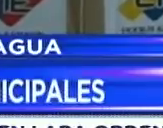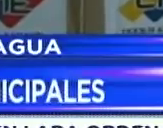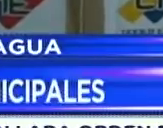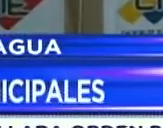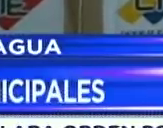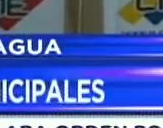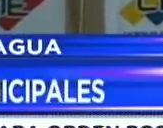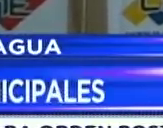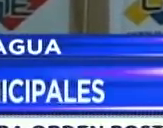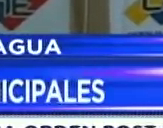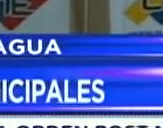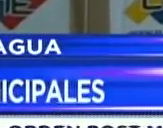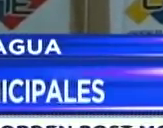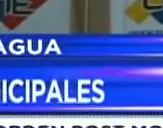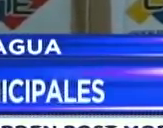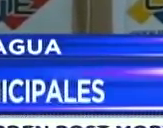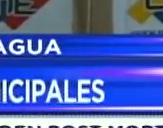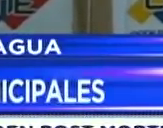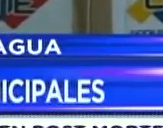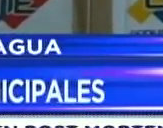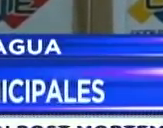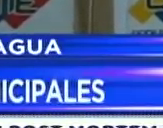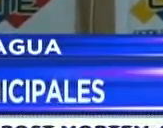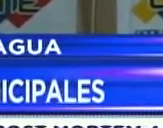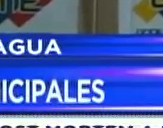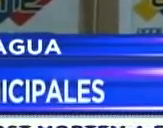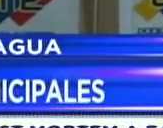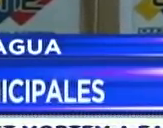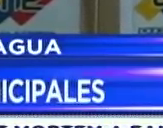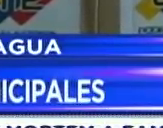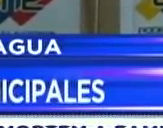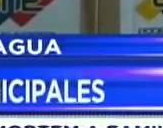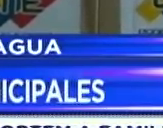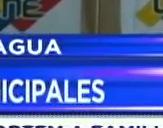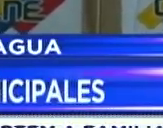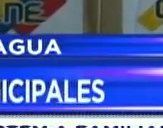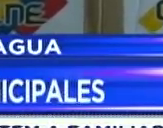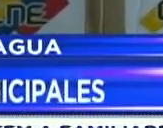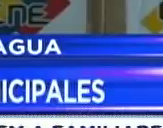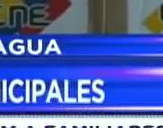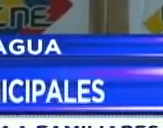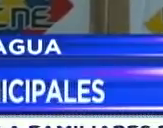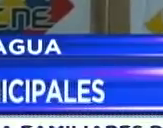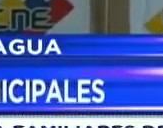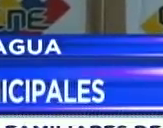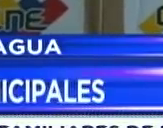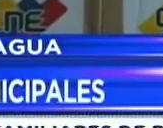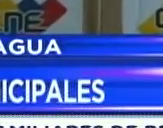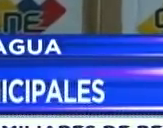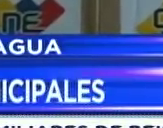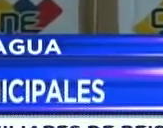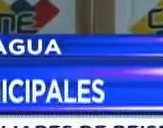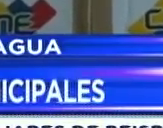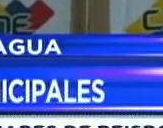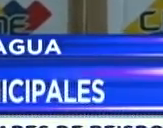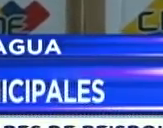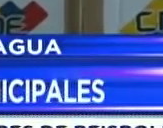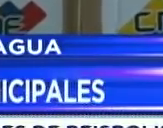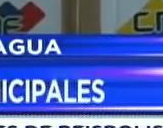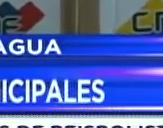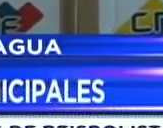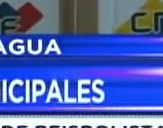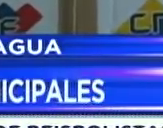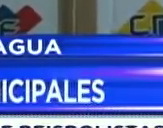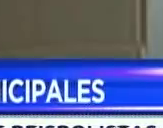Bueno, escuchamos palabras del primer vicepresidente del Partido Socialista Unido de Venezuela, Diosdado Cabello. ¿De qué manera se ha desarrollado este